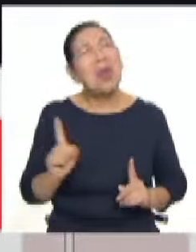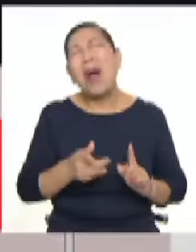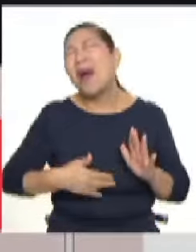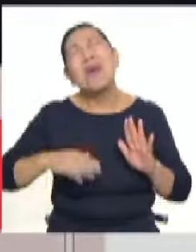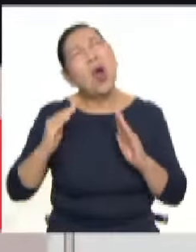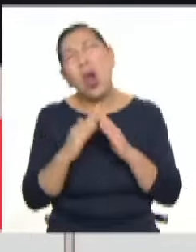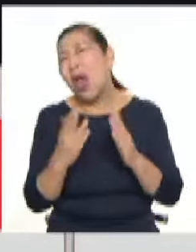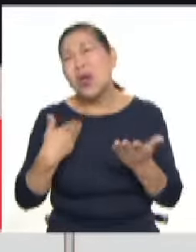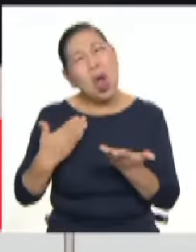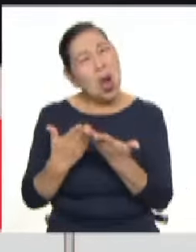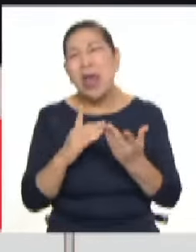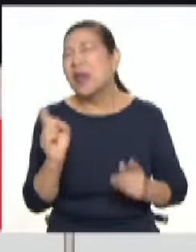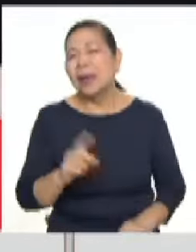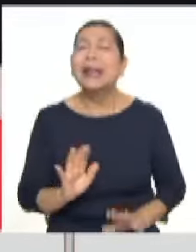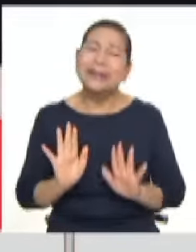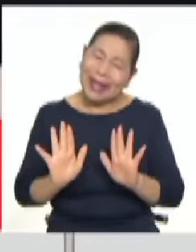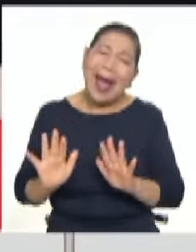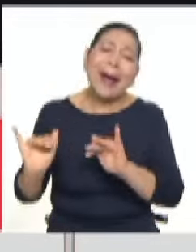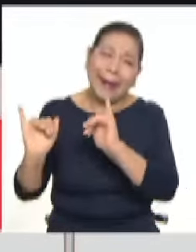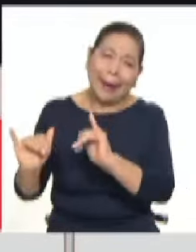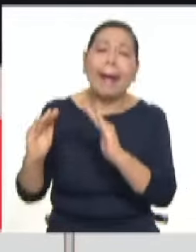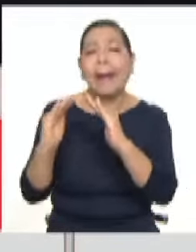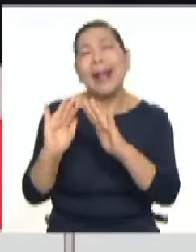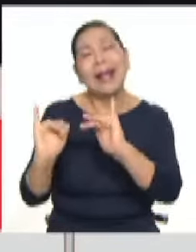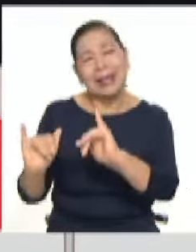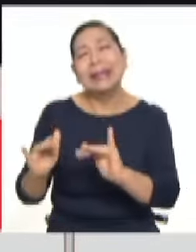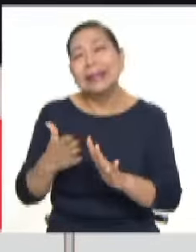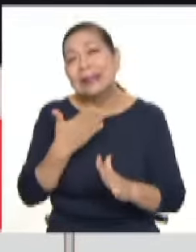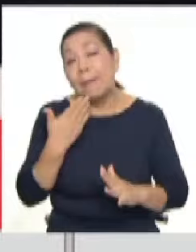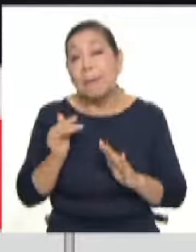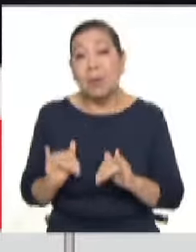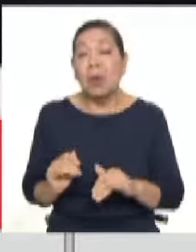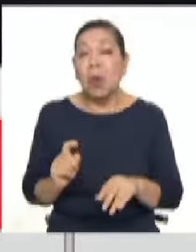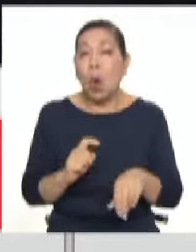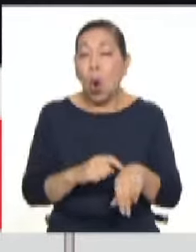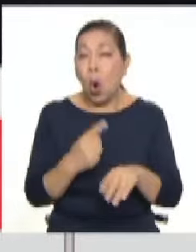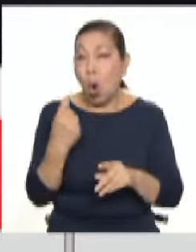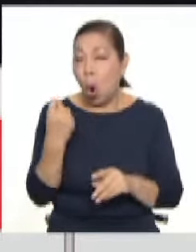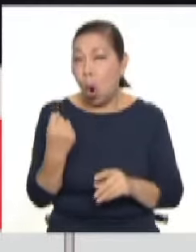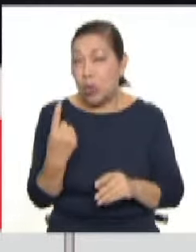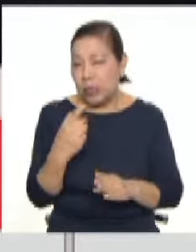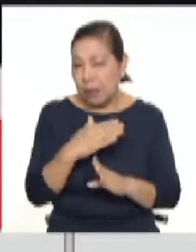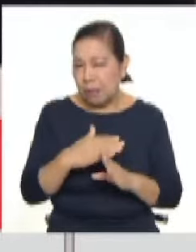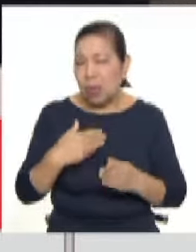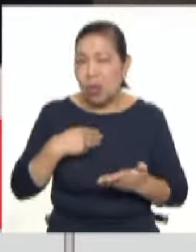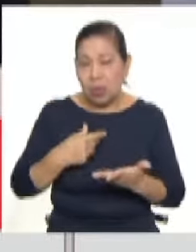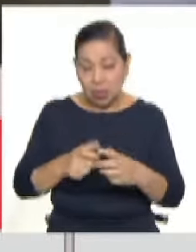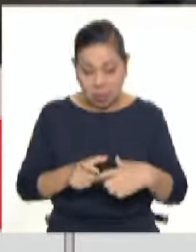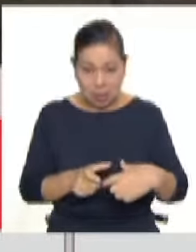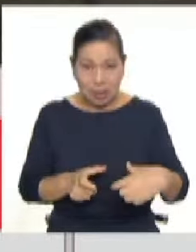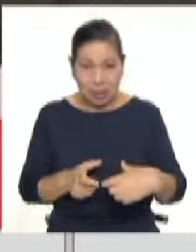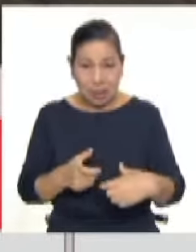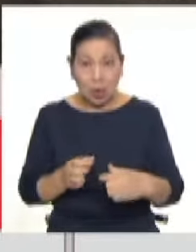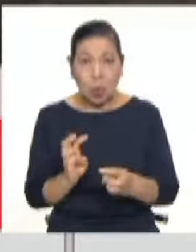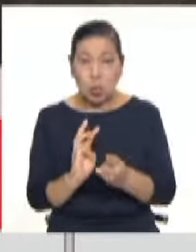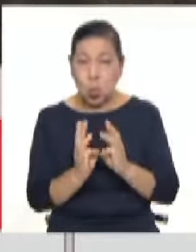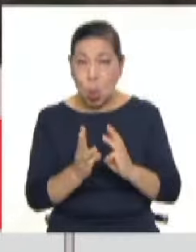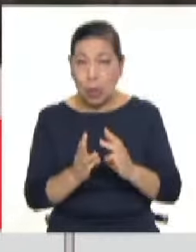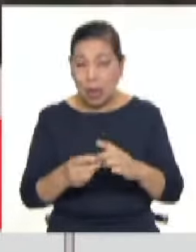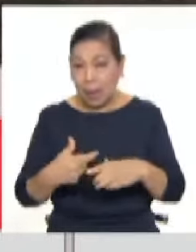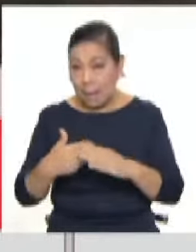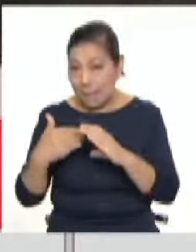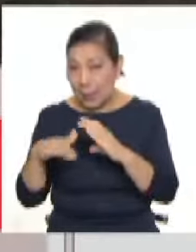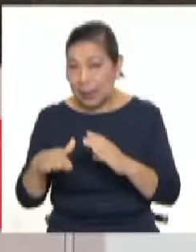ir a estudiar. Yo dije, ya está bien, hijita, descansa. Como promedio de las 11:30 de la mañana yo le escribo al WhatsApp